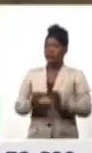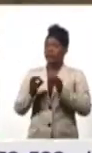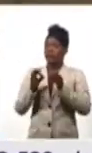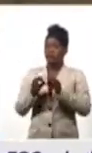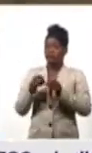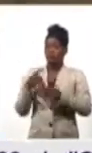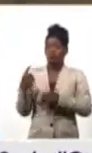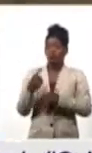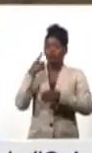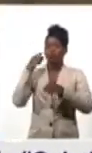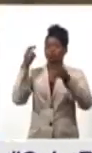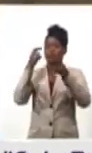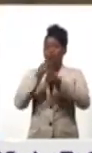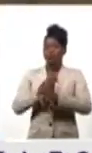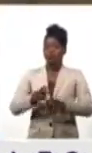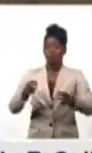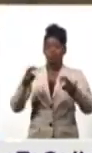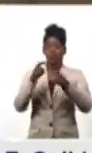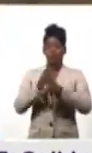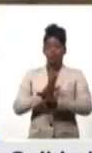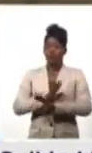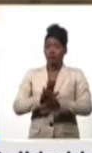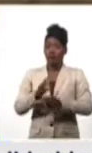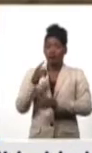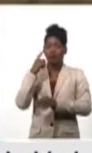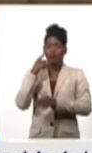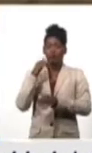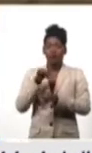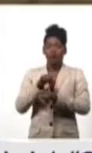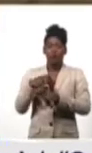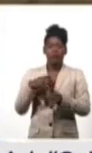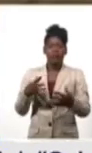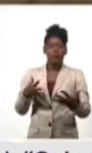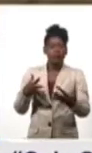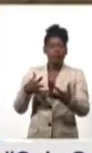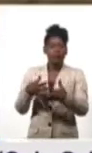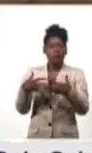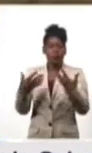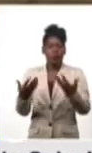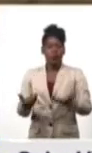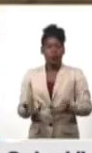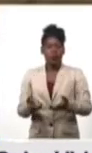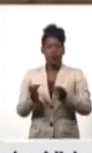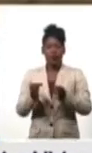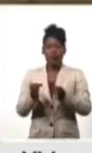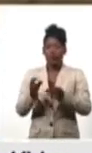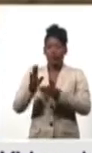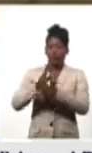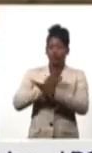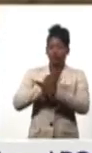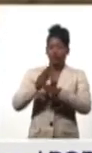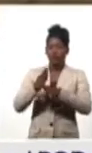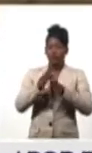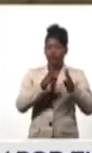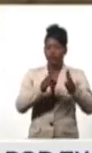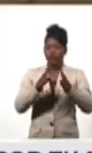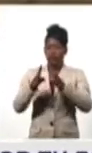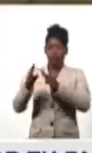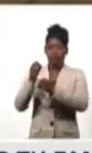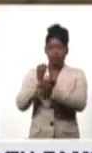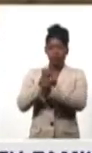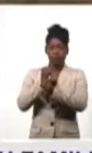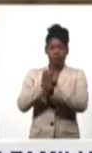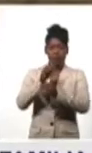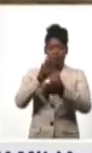ya de acciones relacionadas con las diferentes etapas del plan de reducción de desastres de